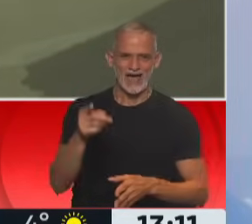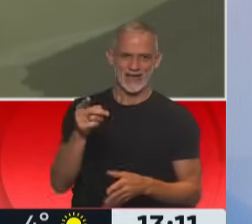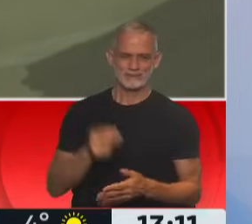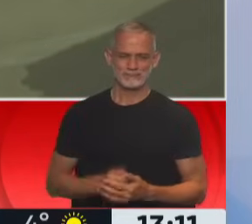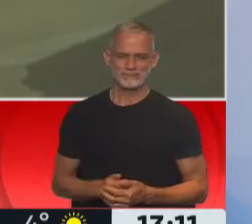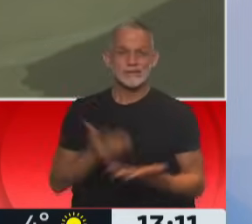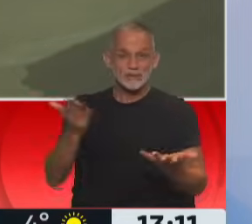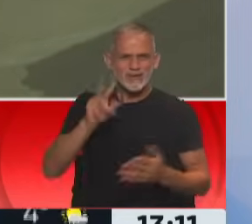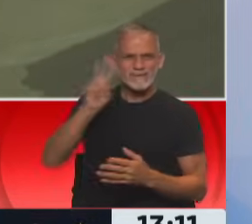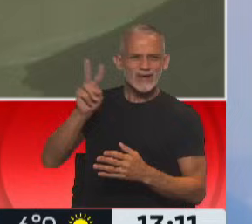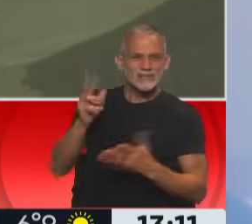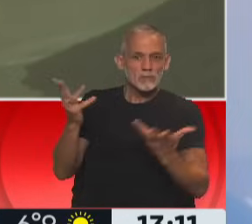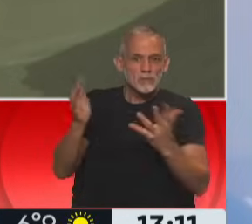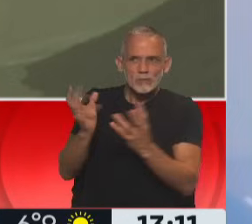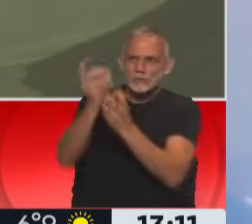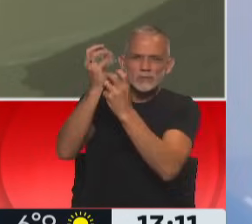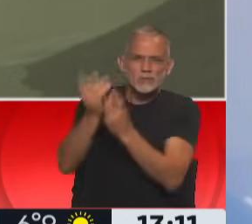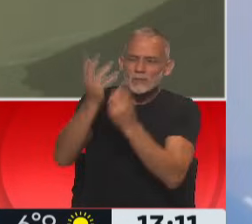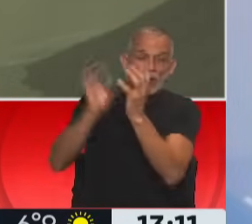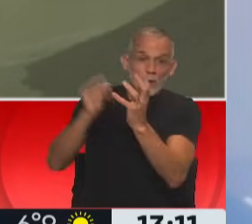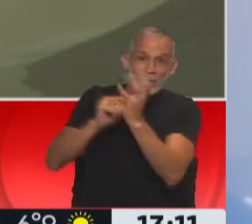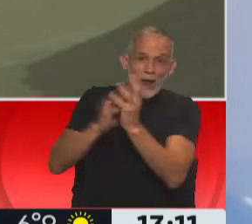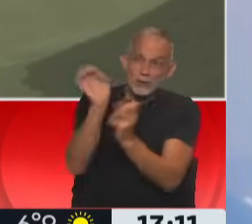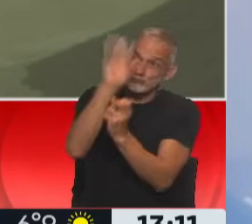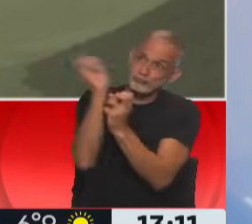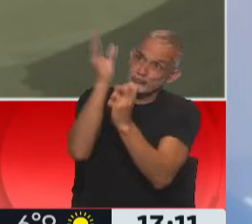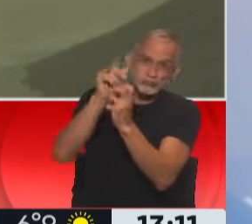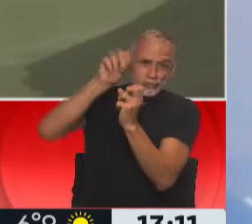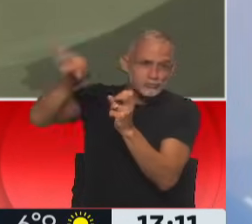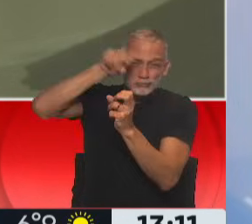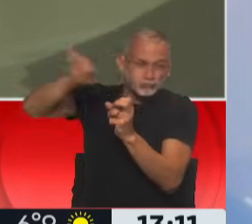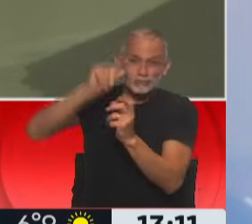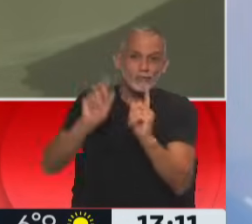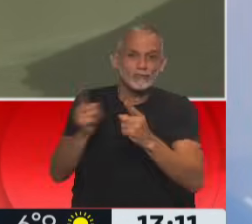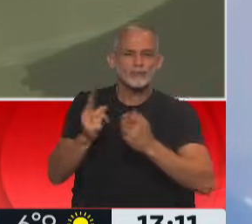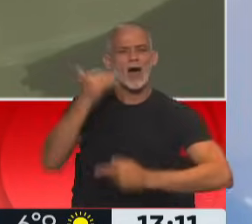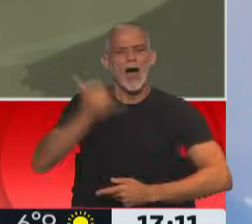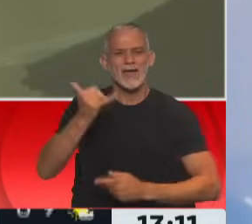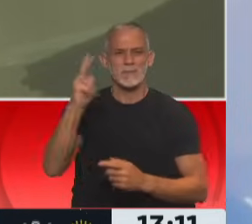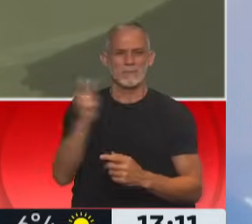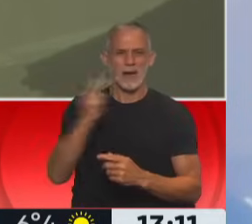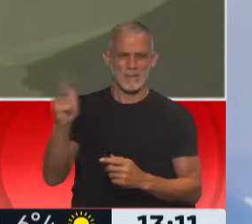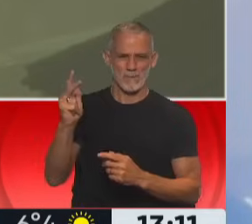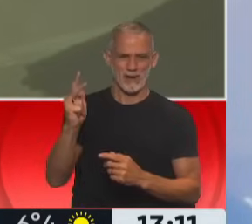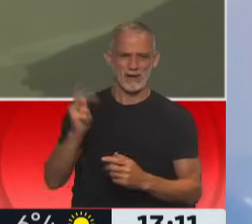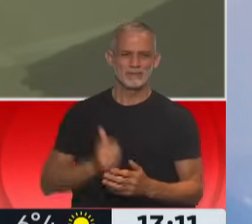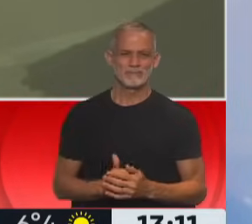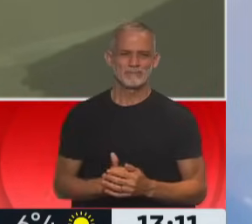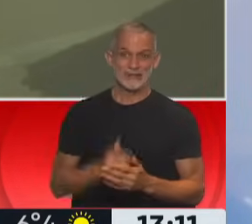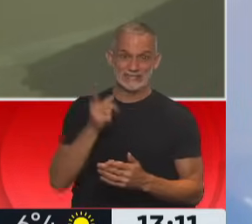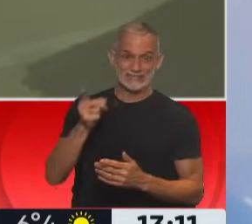pontífice. Y miren esa imagen, no para de salir la fumata blanca, Habemus Papam. En